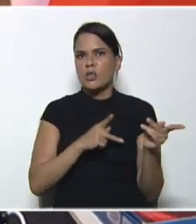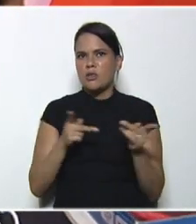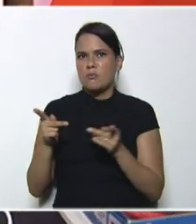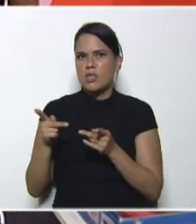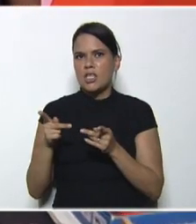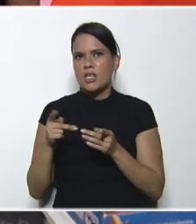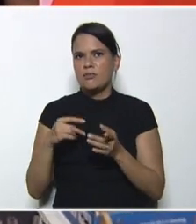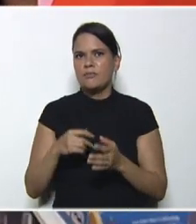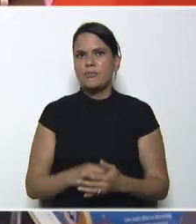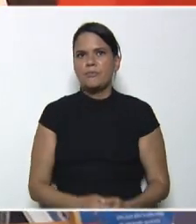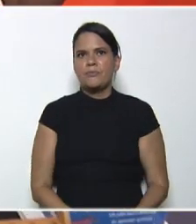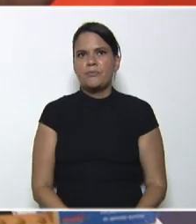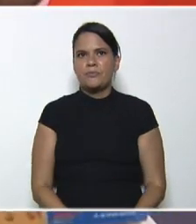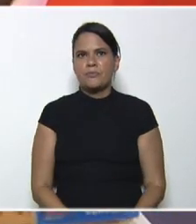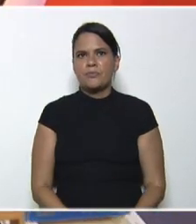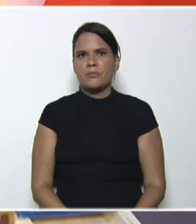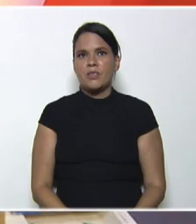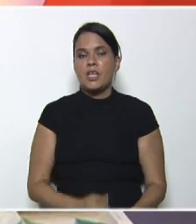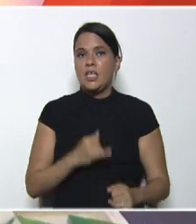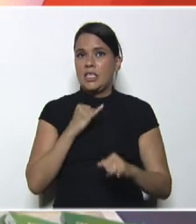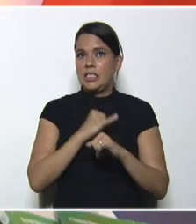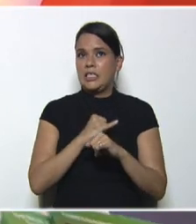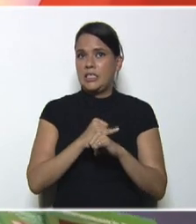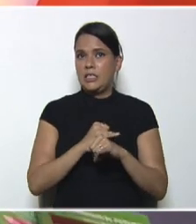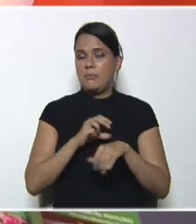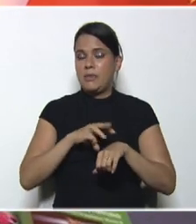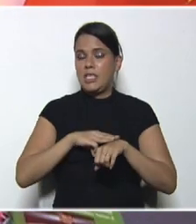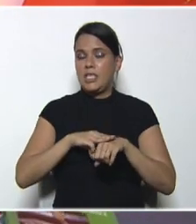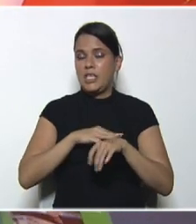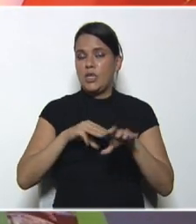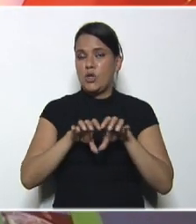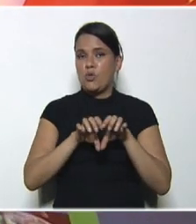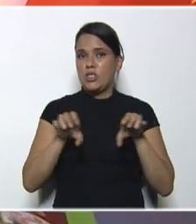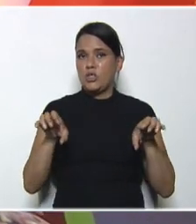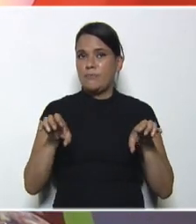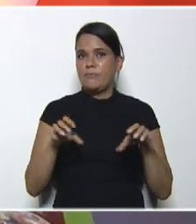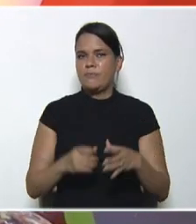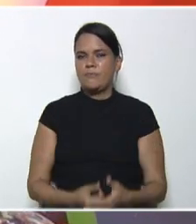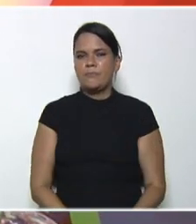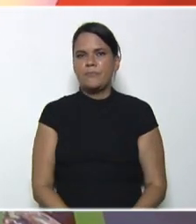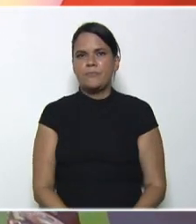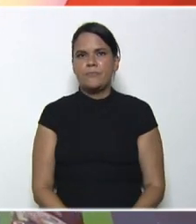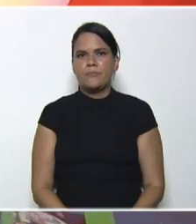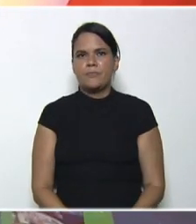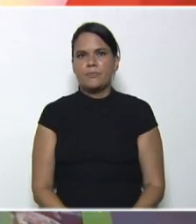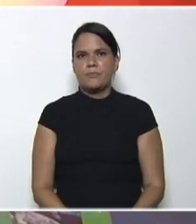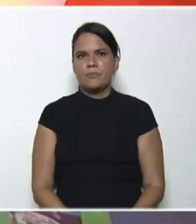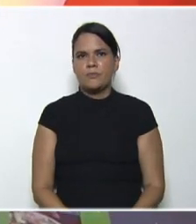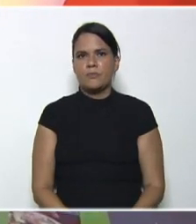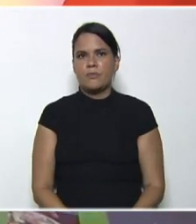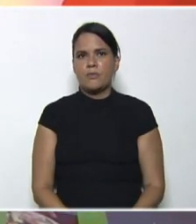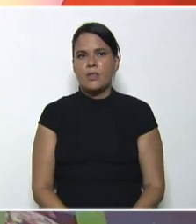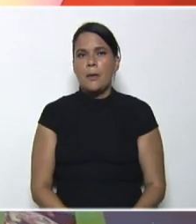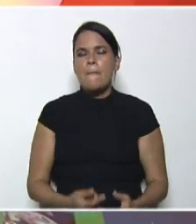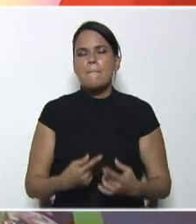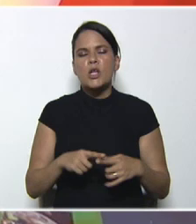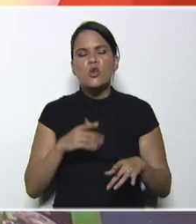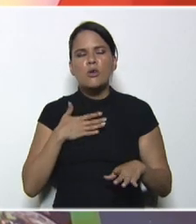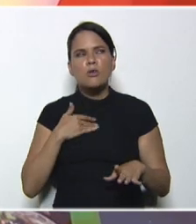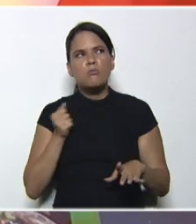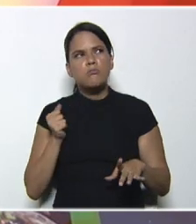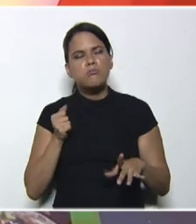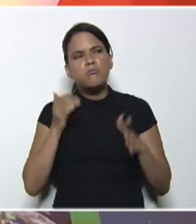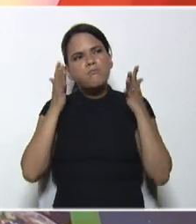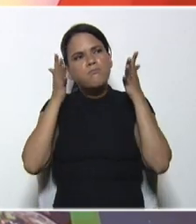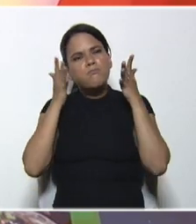me.gov.be, página web oficial del Ministerio del Poder Popular para la Educación. Pero yo quiero recomendarles